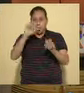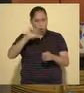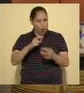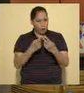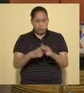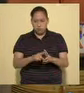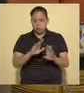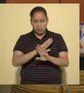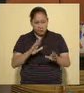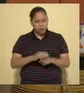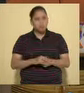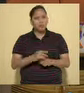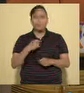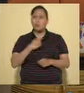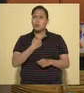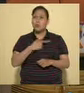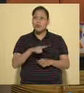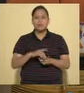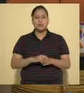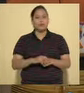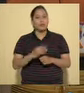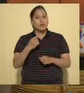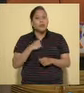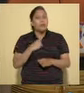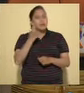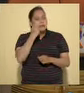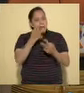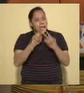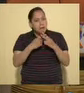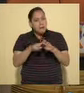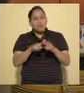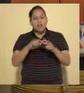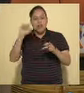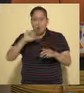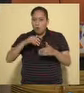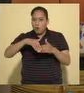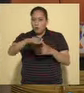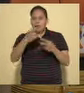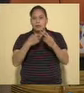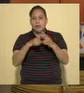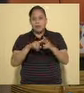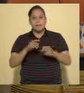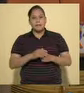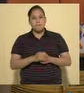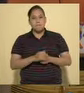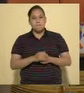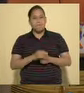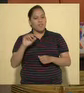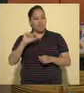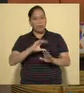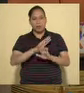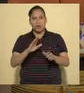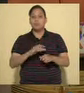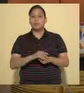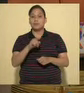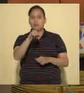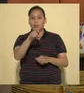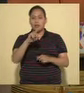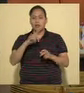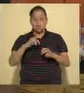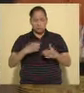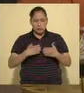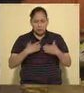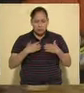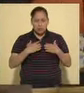de repente sabes, no, pues es que esto no me gusta. Algo para empezar hoy. Para empezar hoy ya. Cada vez que tengan un